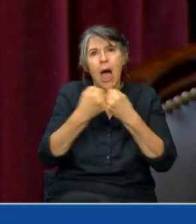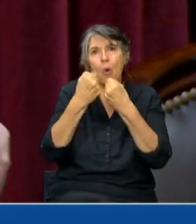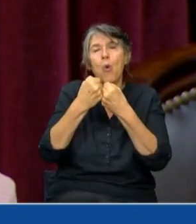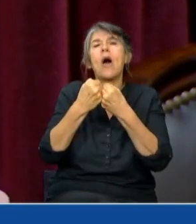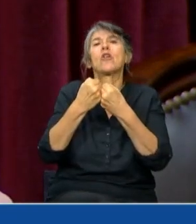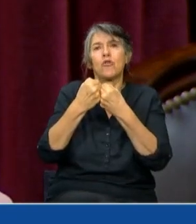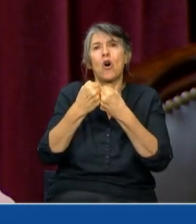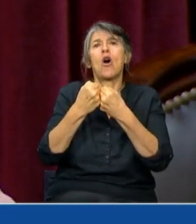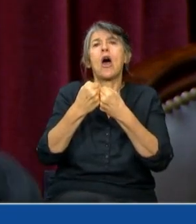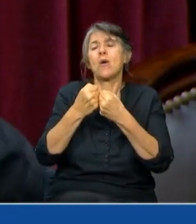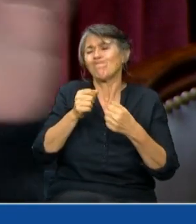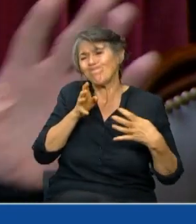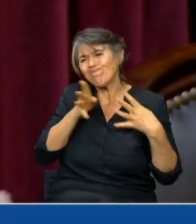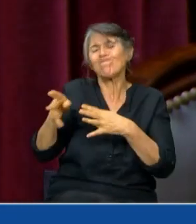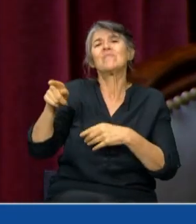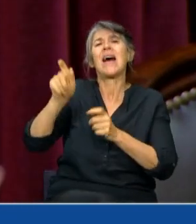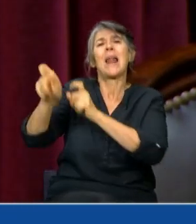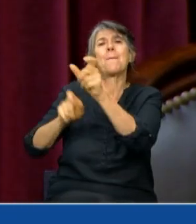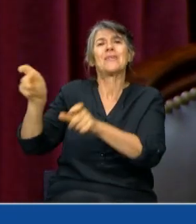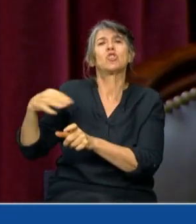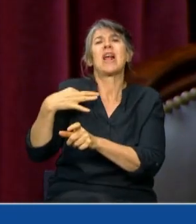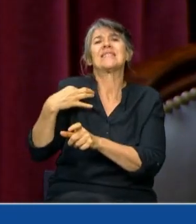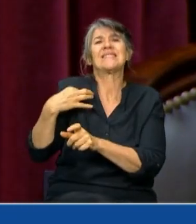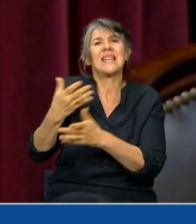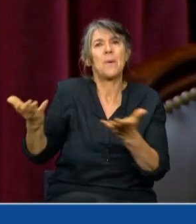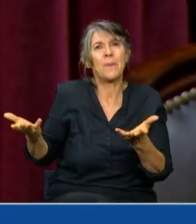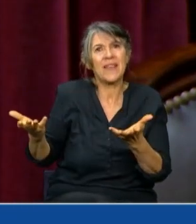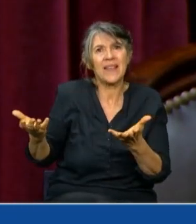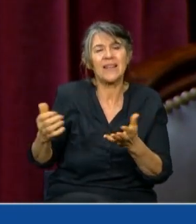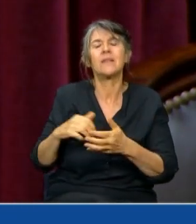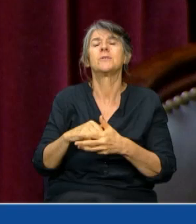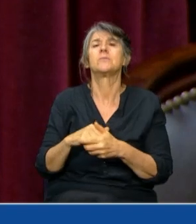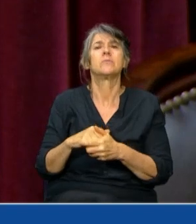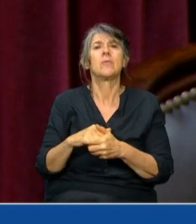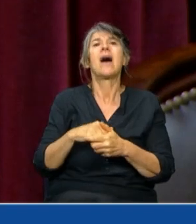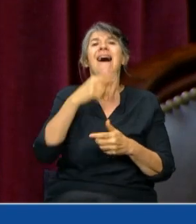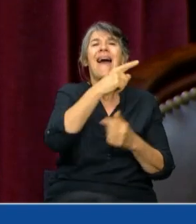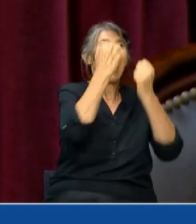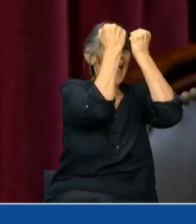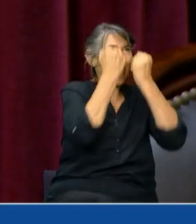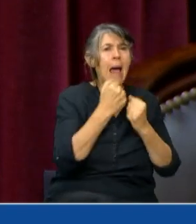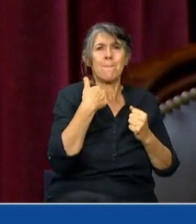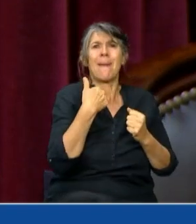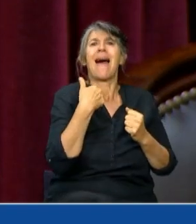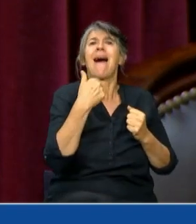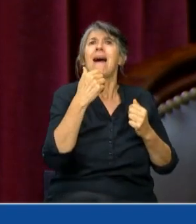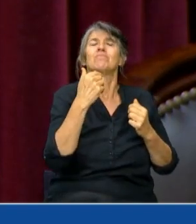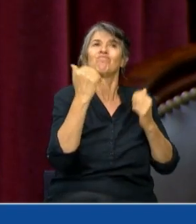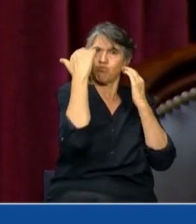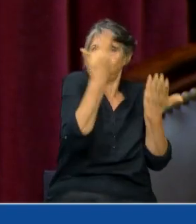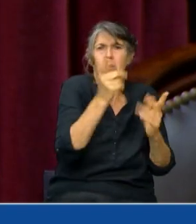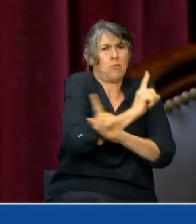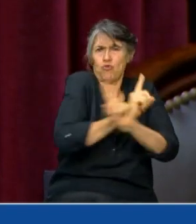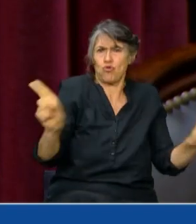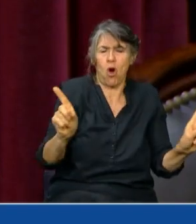a la población civil, no compartimos la estrategia ni los métodos de Hamas. Nosotros planteamos la movilización de todos los pueblos